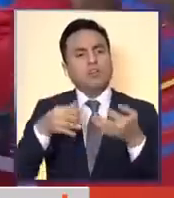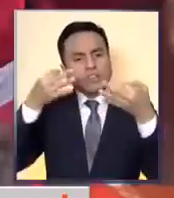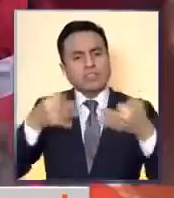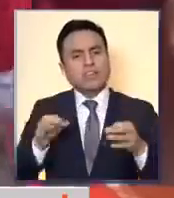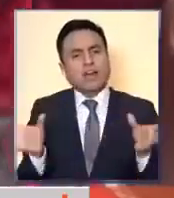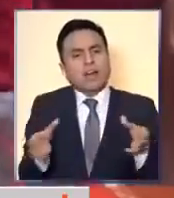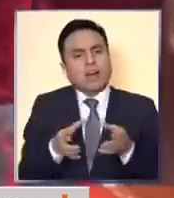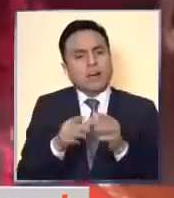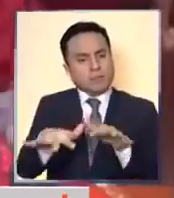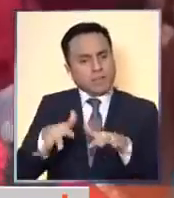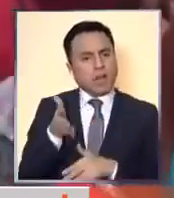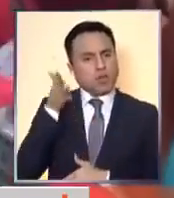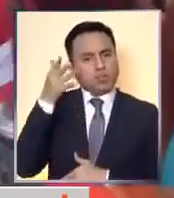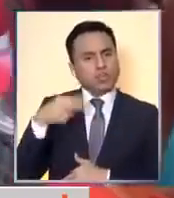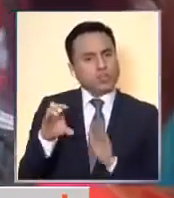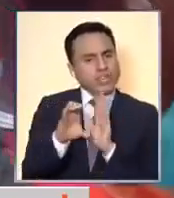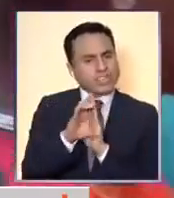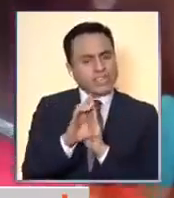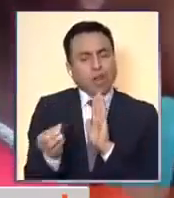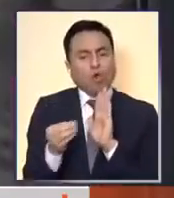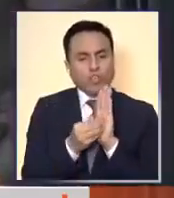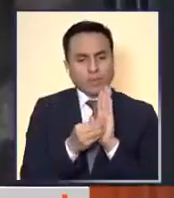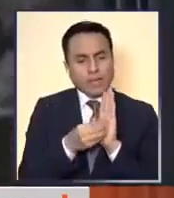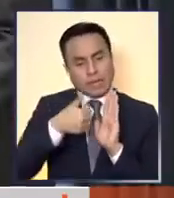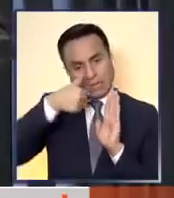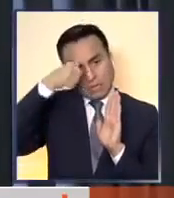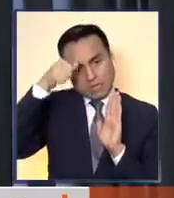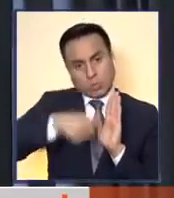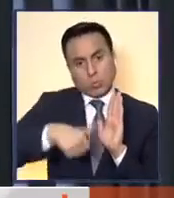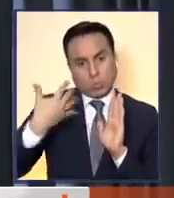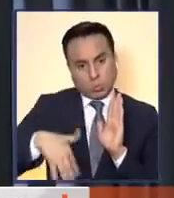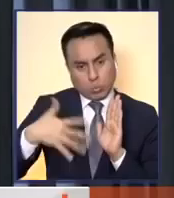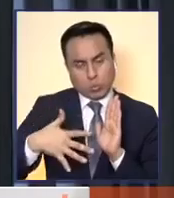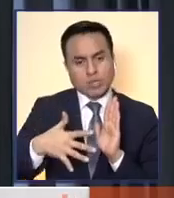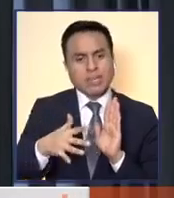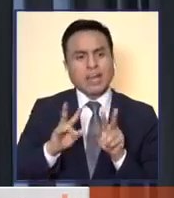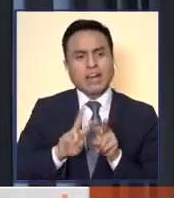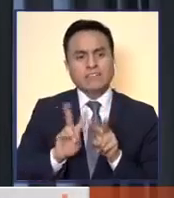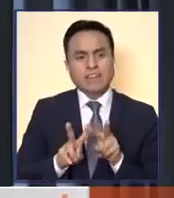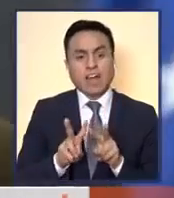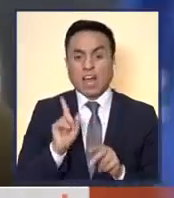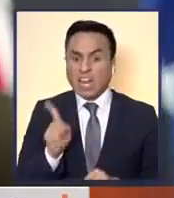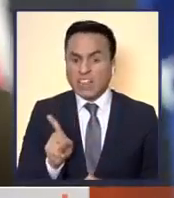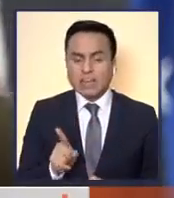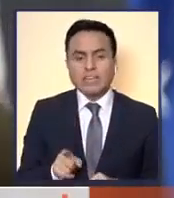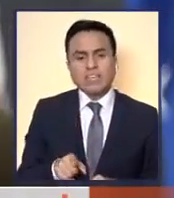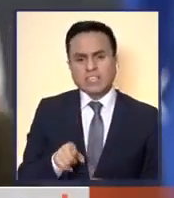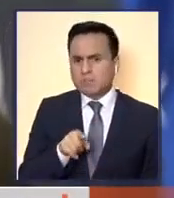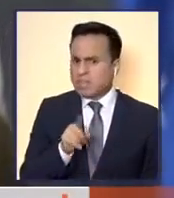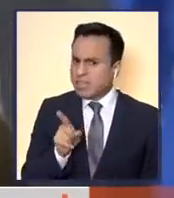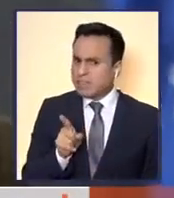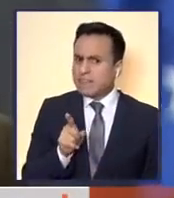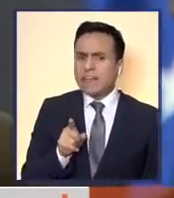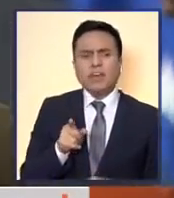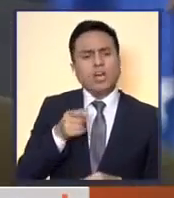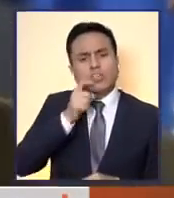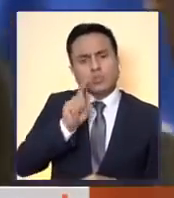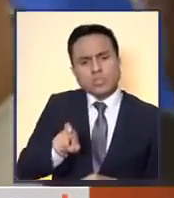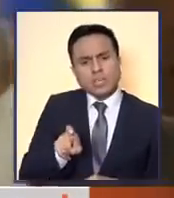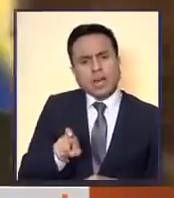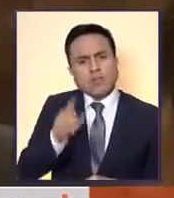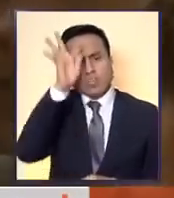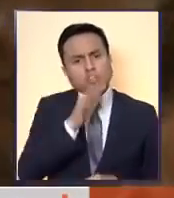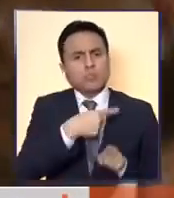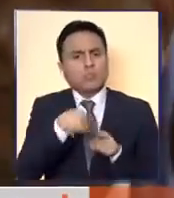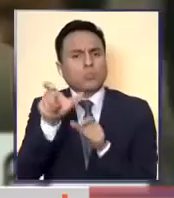Asamblea Constituyente, que contempla duras penas contra quienes agredan, intimiden, ofendan o insulten a funcionarios